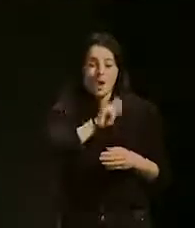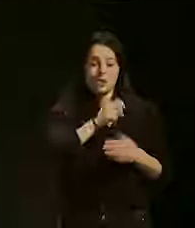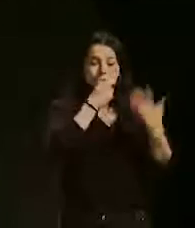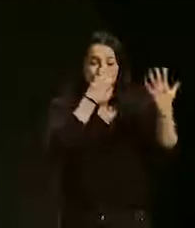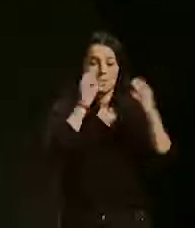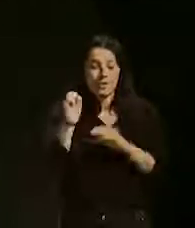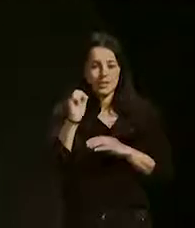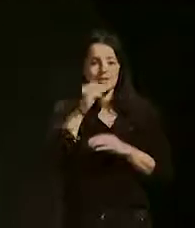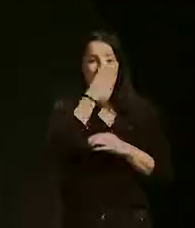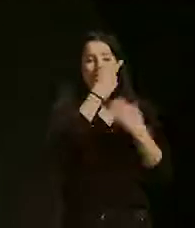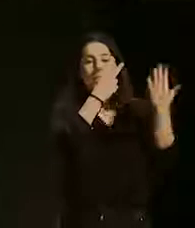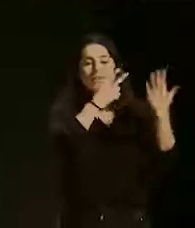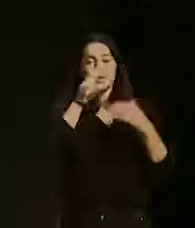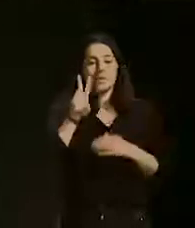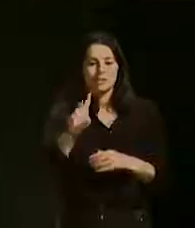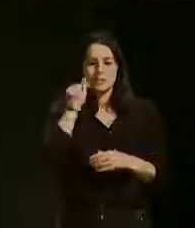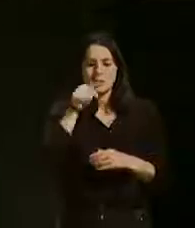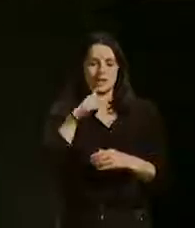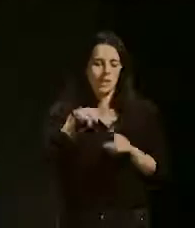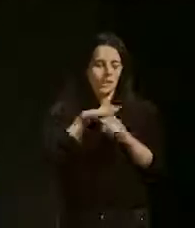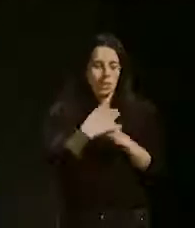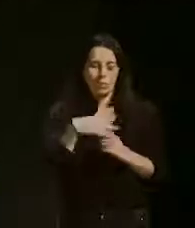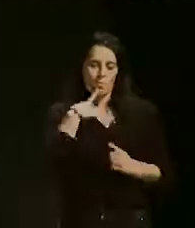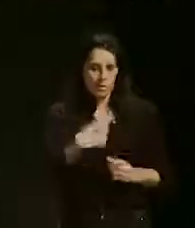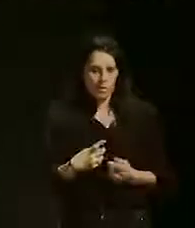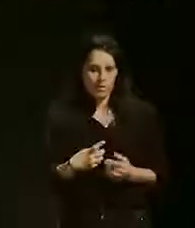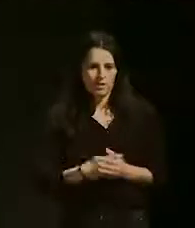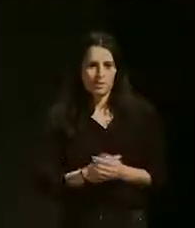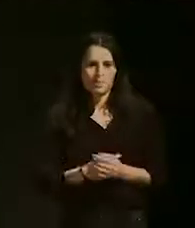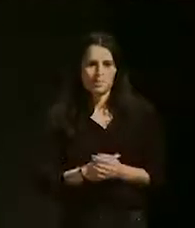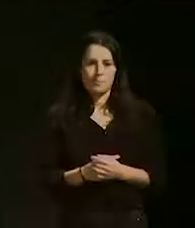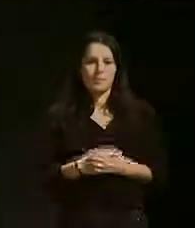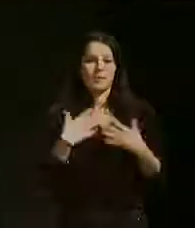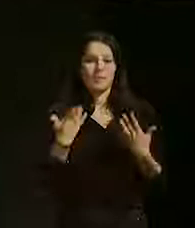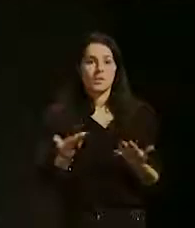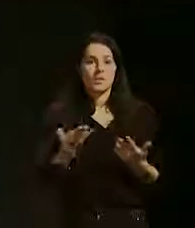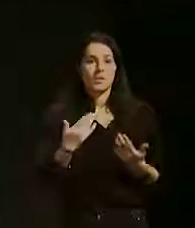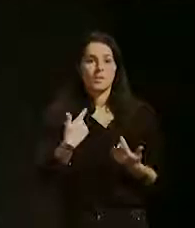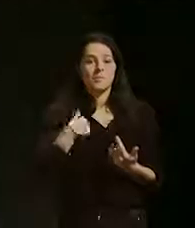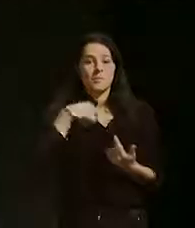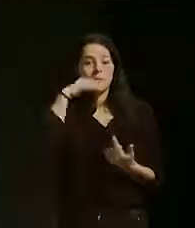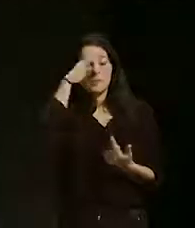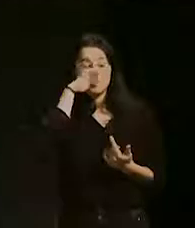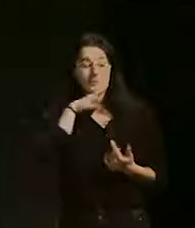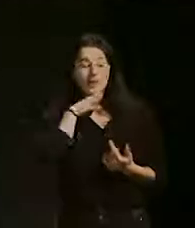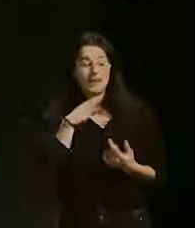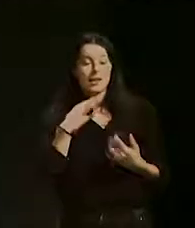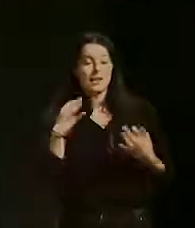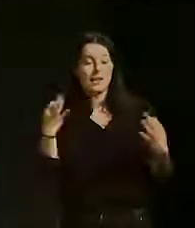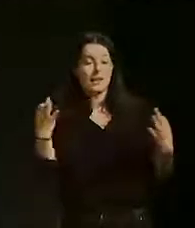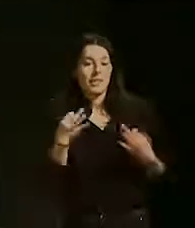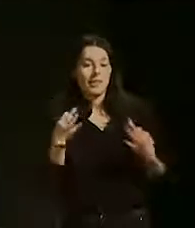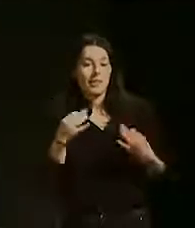70, 72, eran muy complejas. Entonces mi padre tenía que llevar